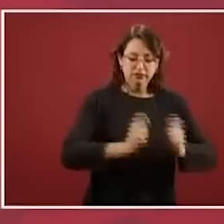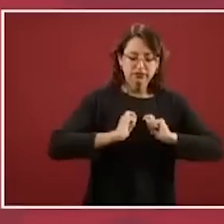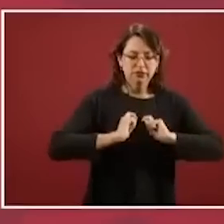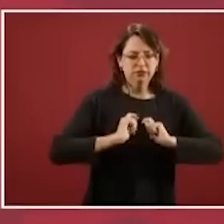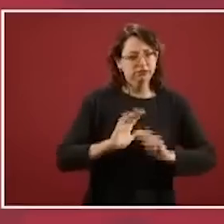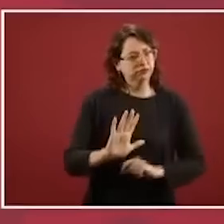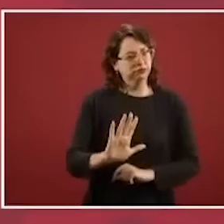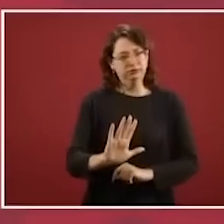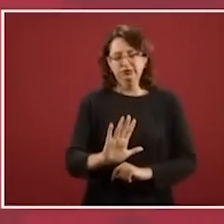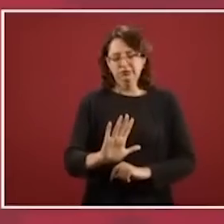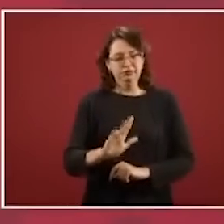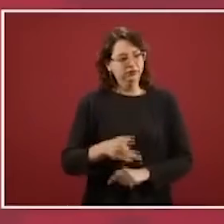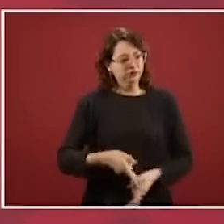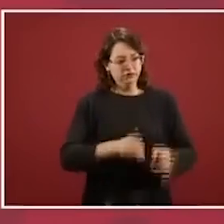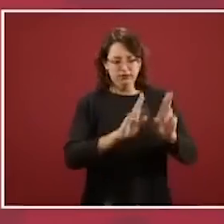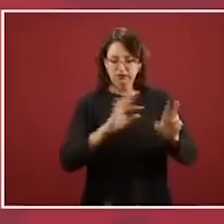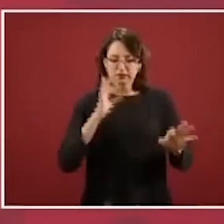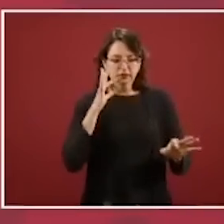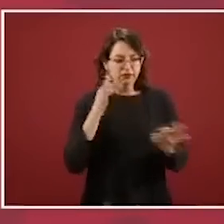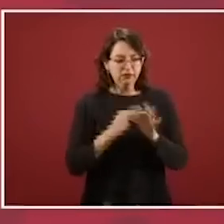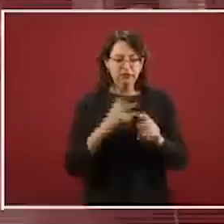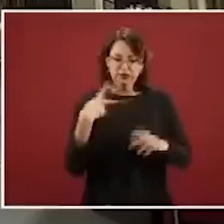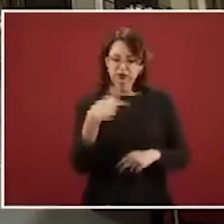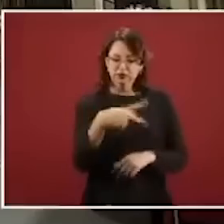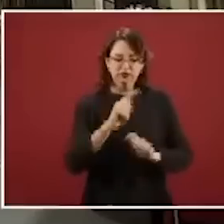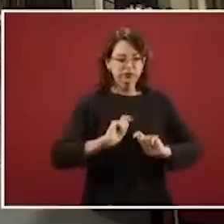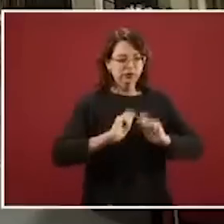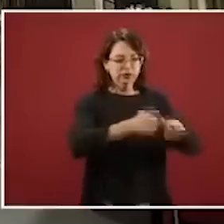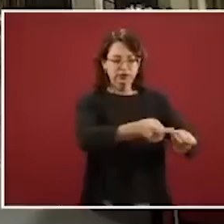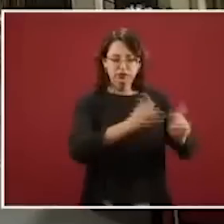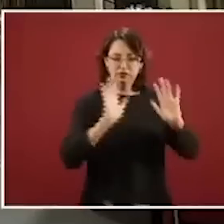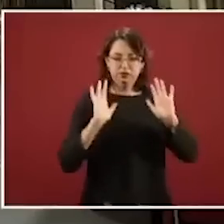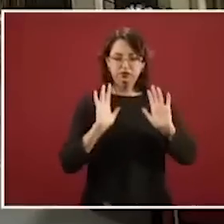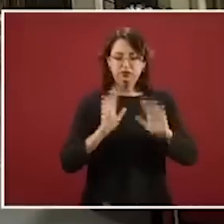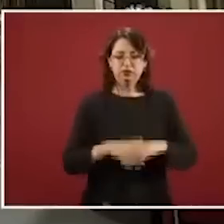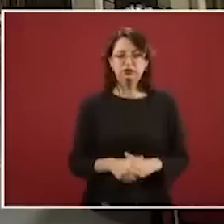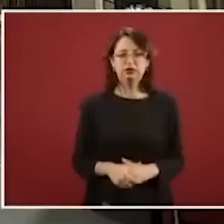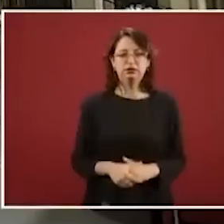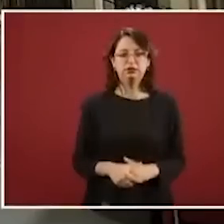responsabilidad. Muy bien, entonces empezamos